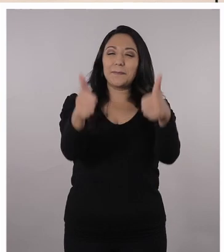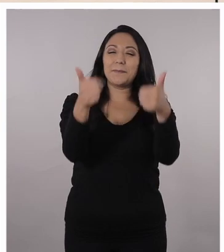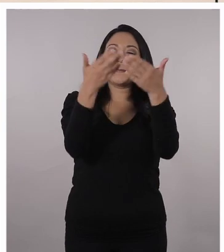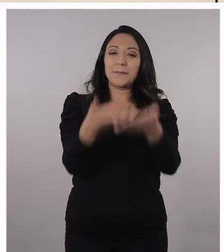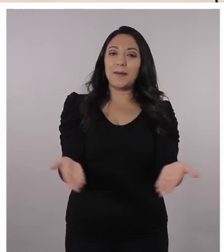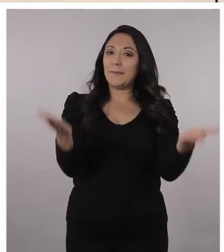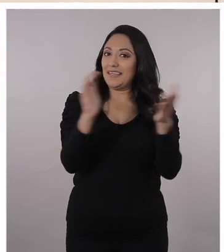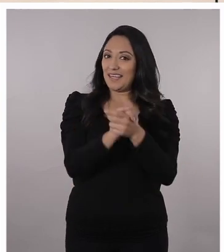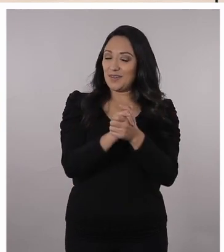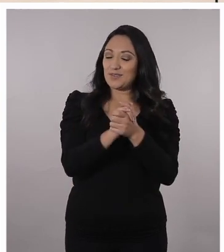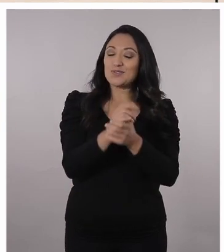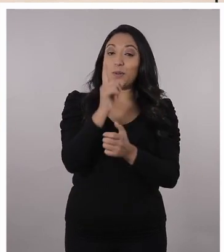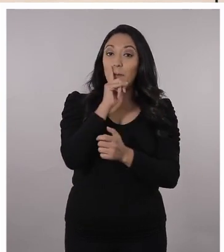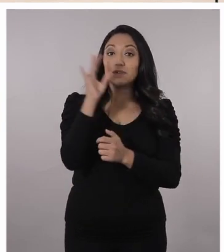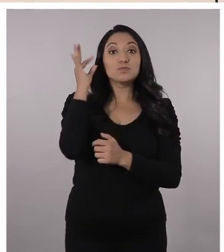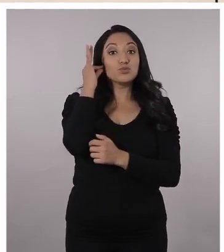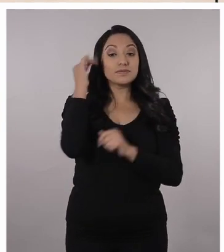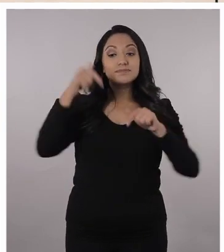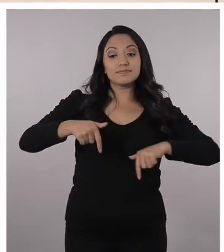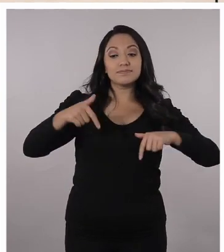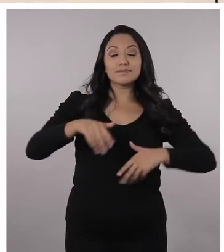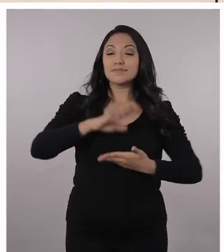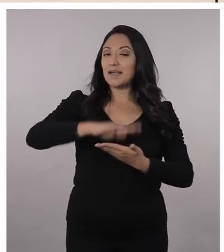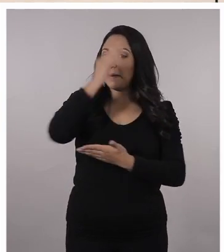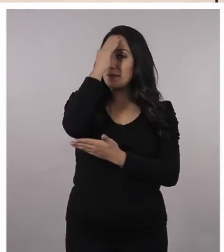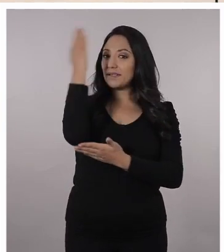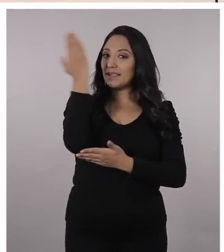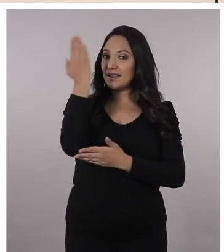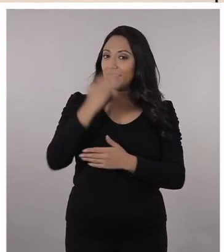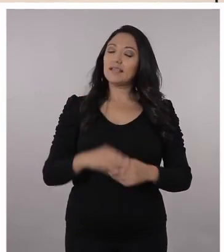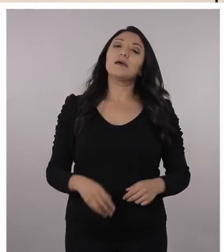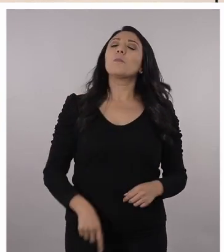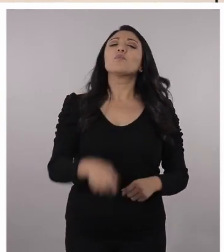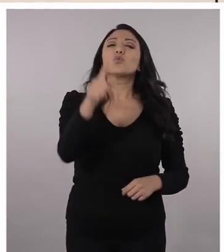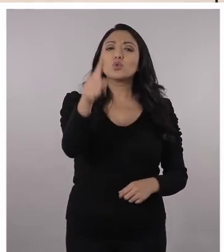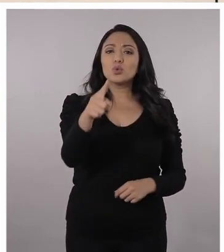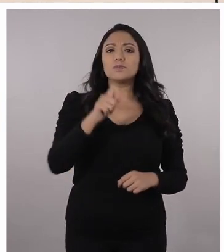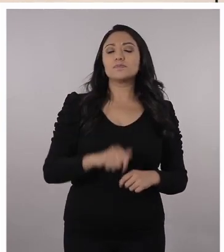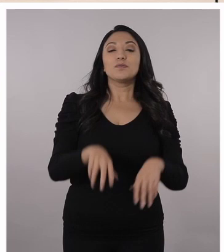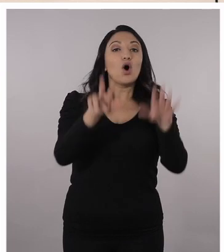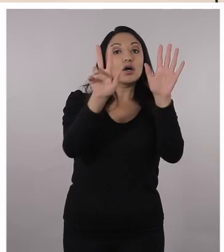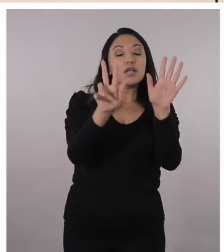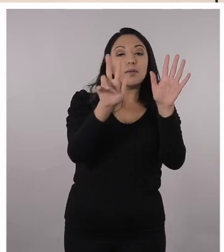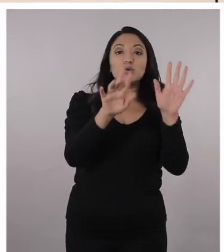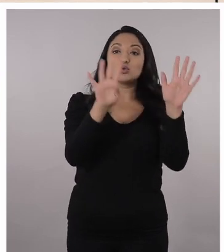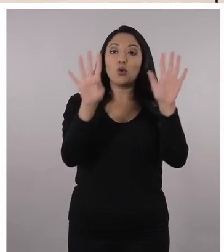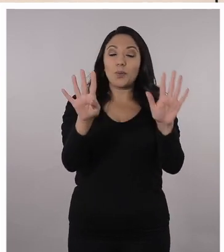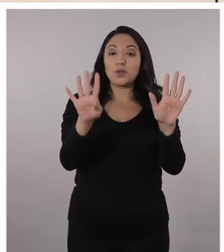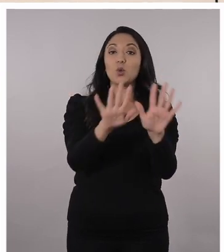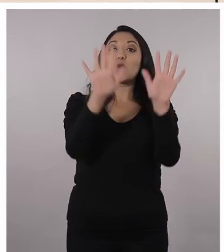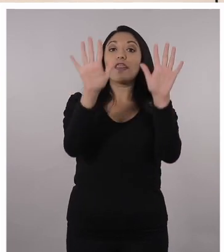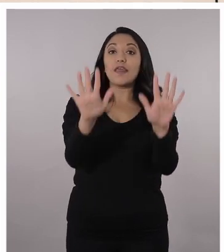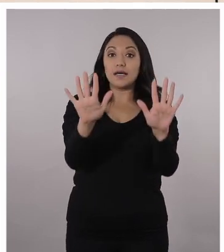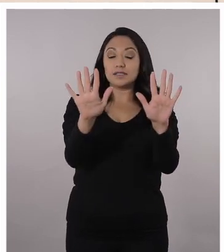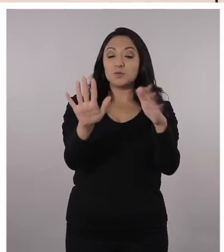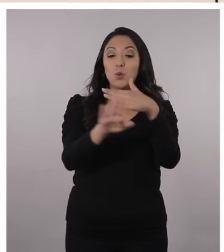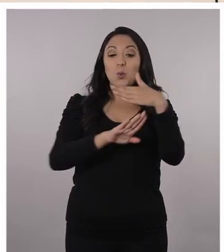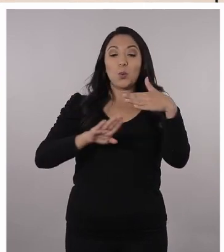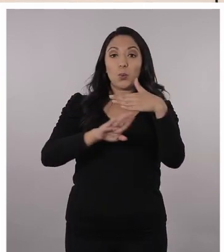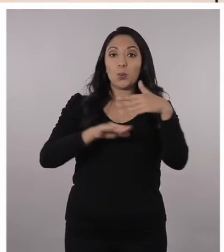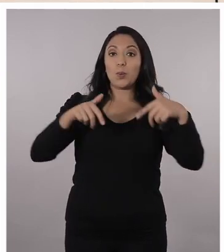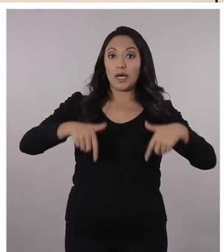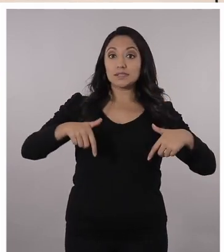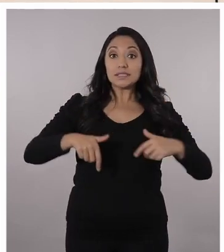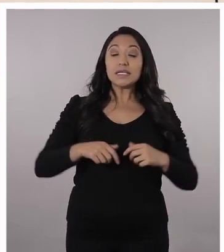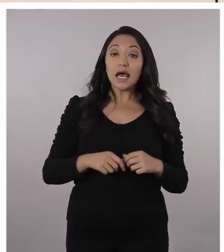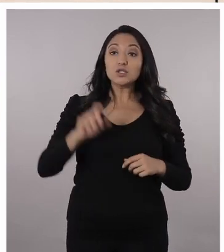Bienvenidos y bienvenidas a un nuevo programa de Aprender la tele. Si ustedes están en octavo, noveno o décimo de